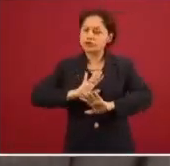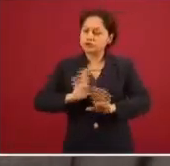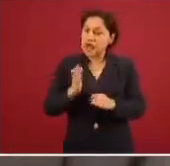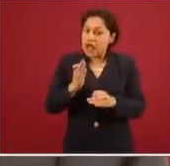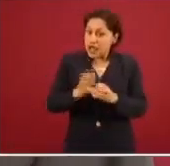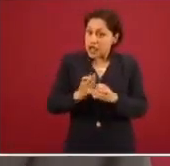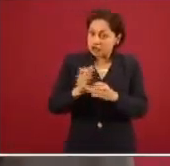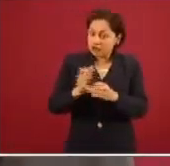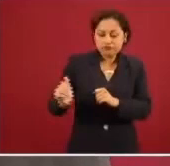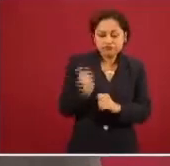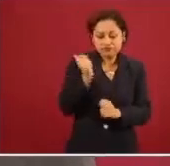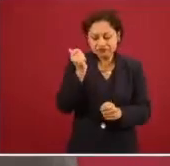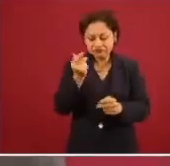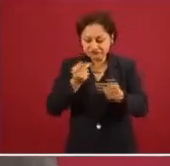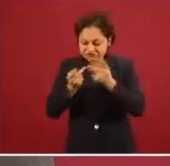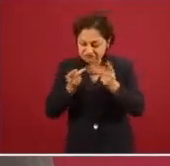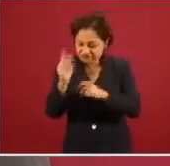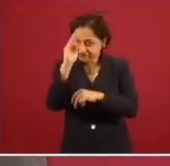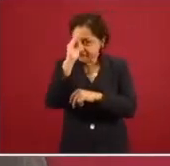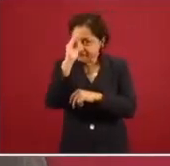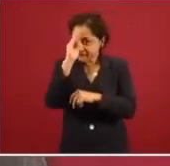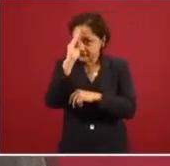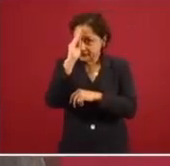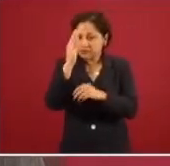mayo, junio, julio